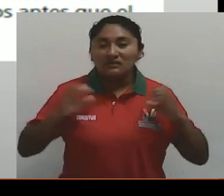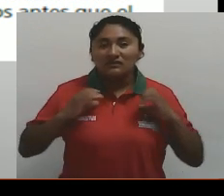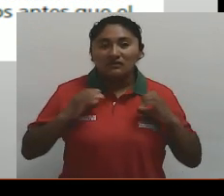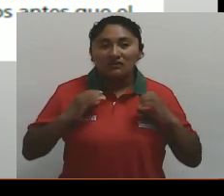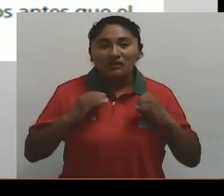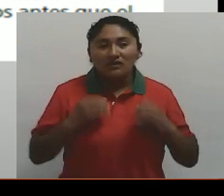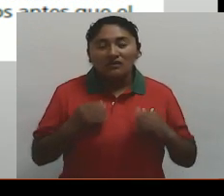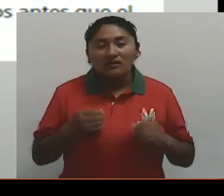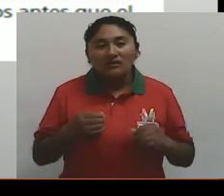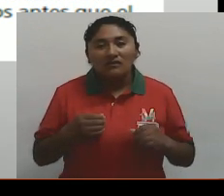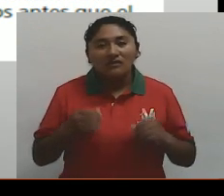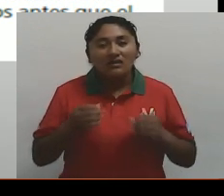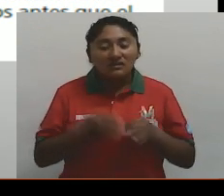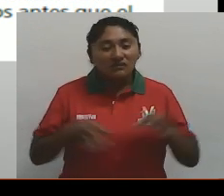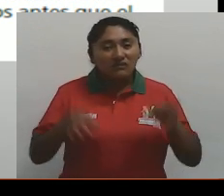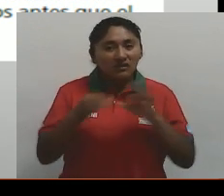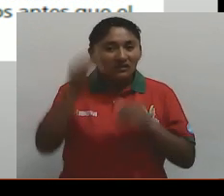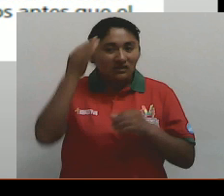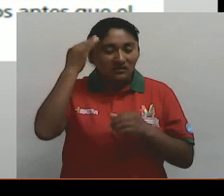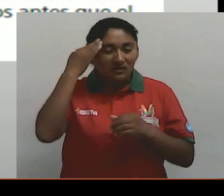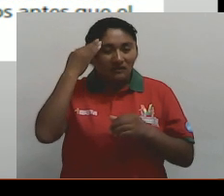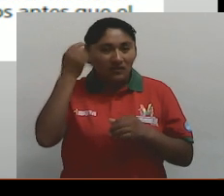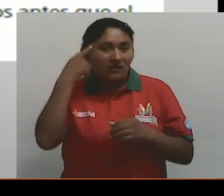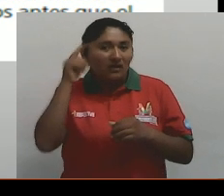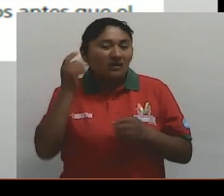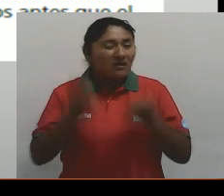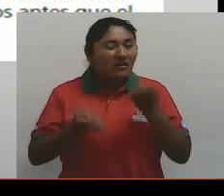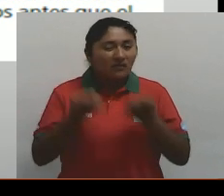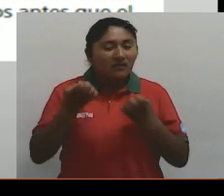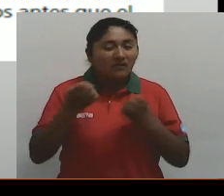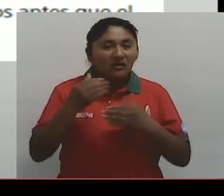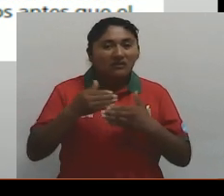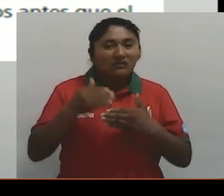Juegos Plurinacionales, fase final.